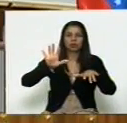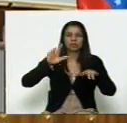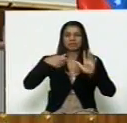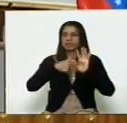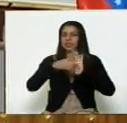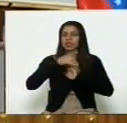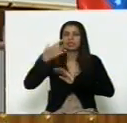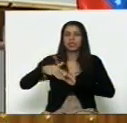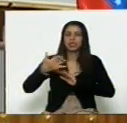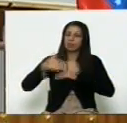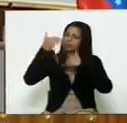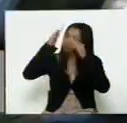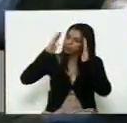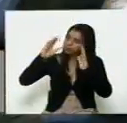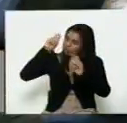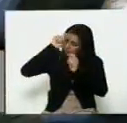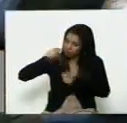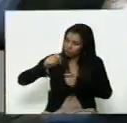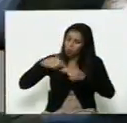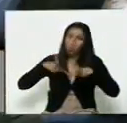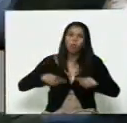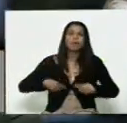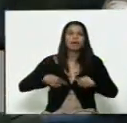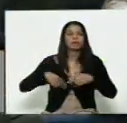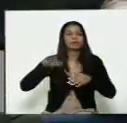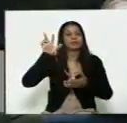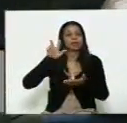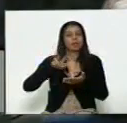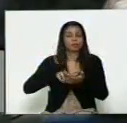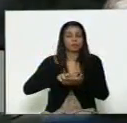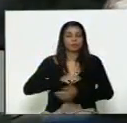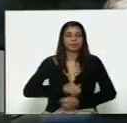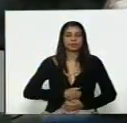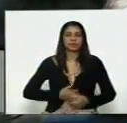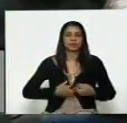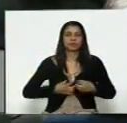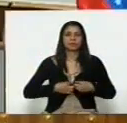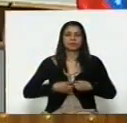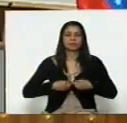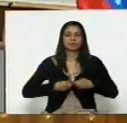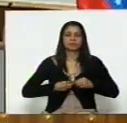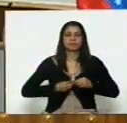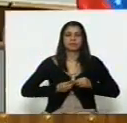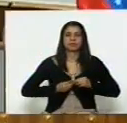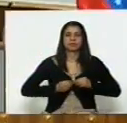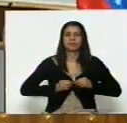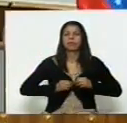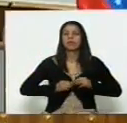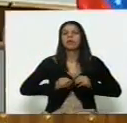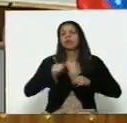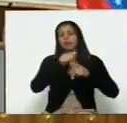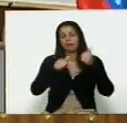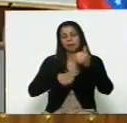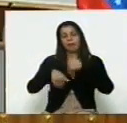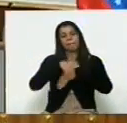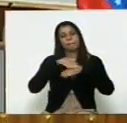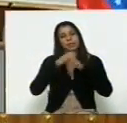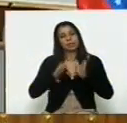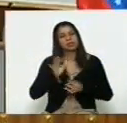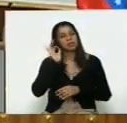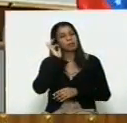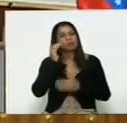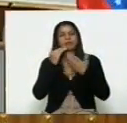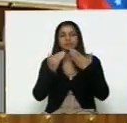derecho al trato digno. Aprobado. Quiero nuevamente agradecer a la viceministra, al cuerpo directivo